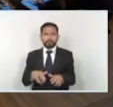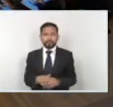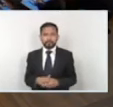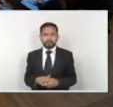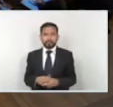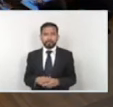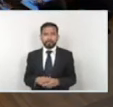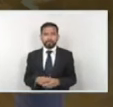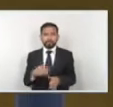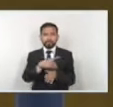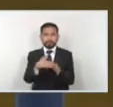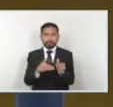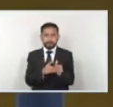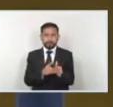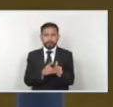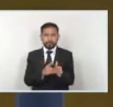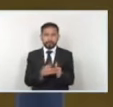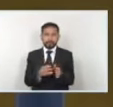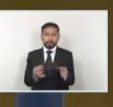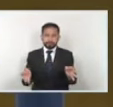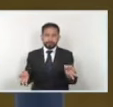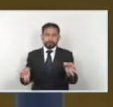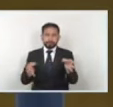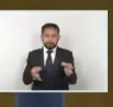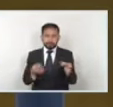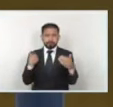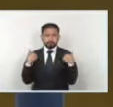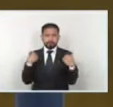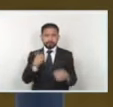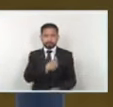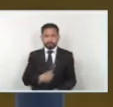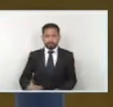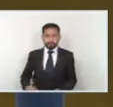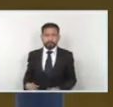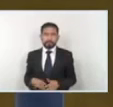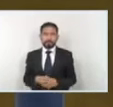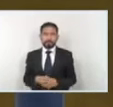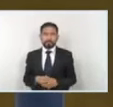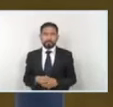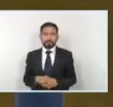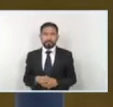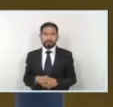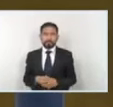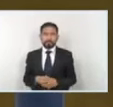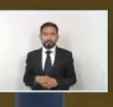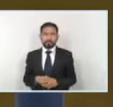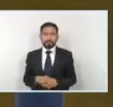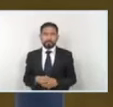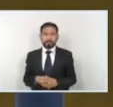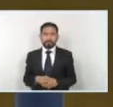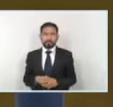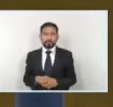Gracias, diputado. Por favor, haga llegar su solicitud a esta presidencia.